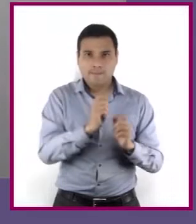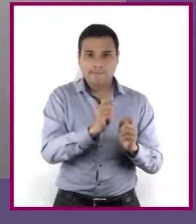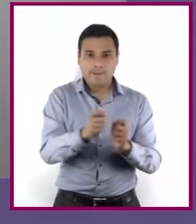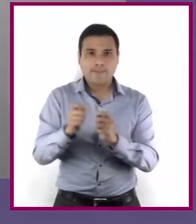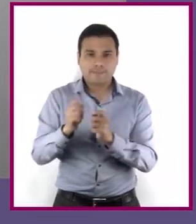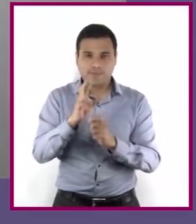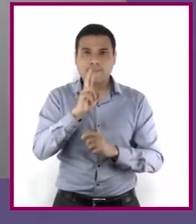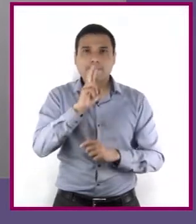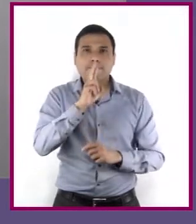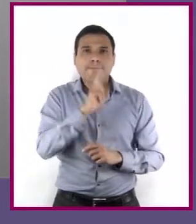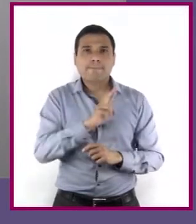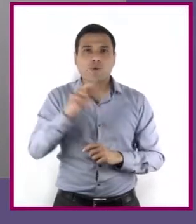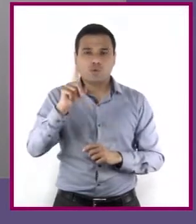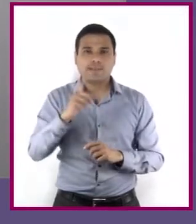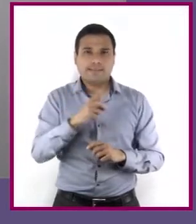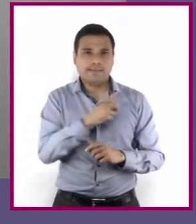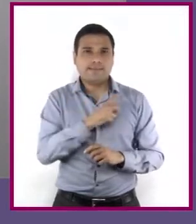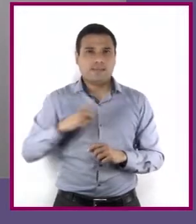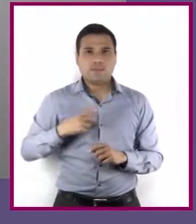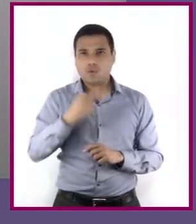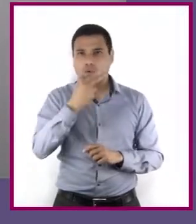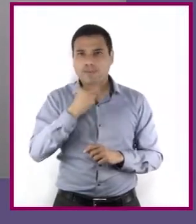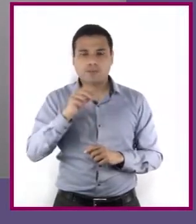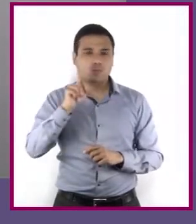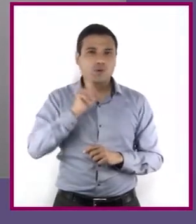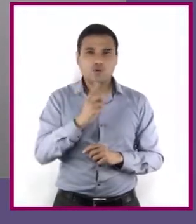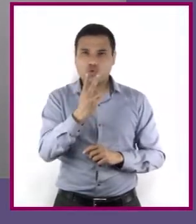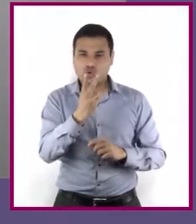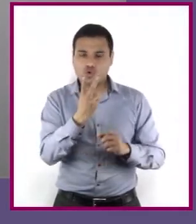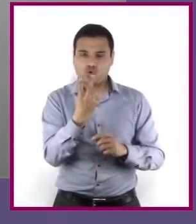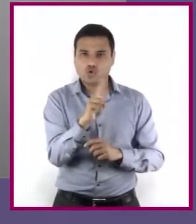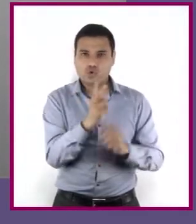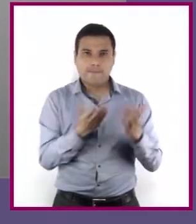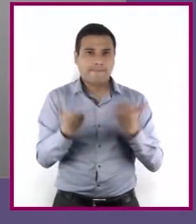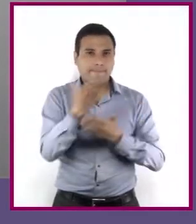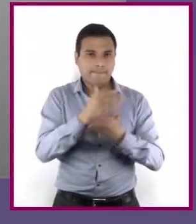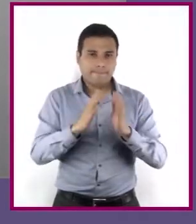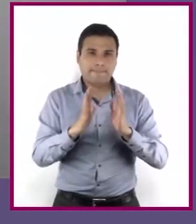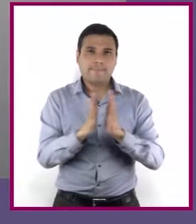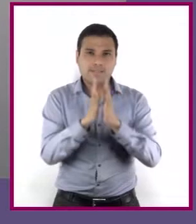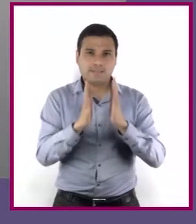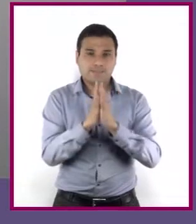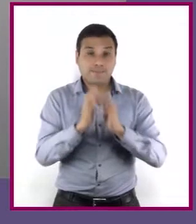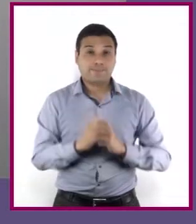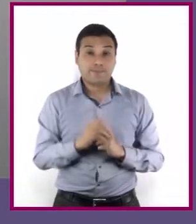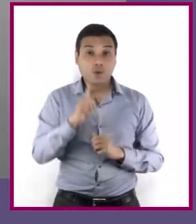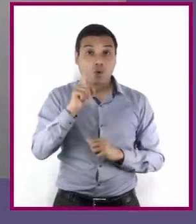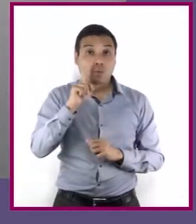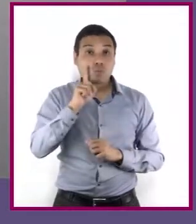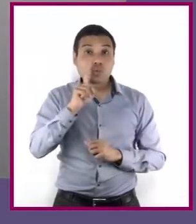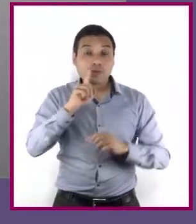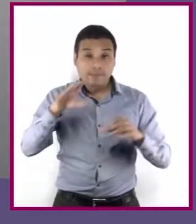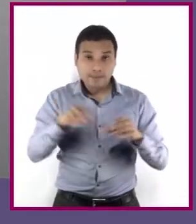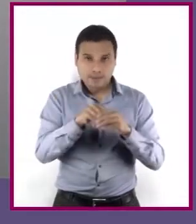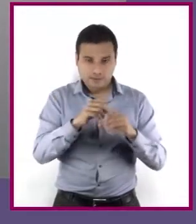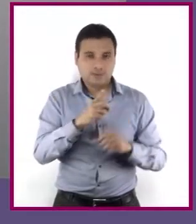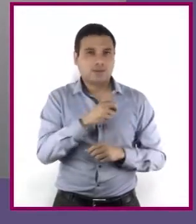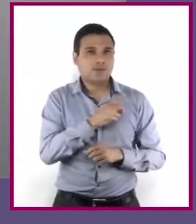un espacio que debe ser compartido entre hombres y mujeres. Considera que la inclusión de ellas debe ser